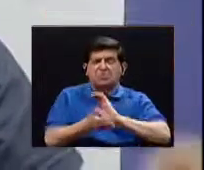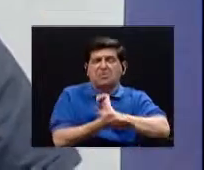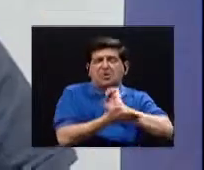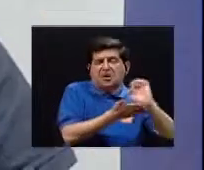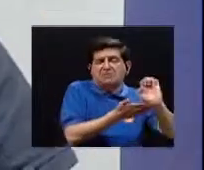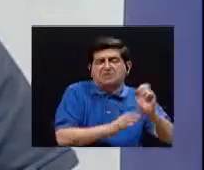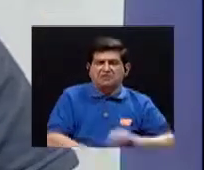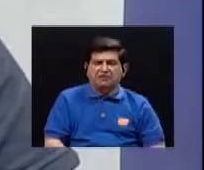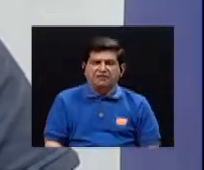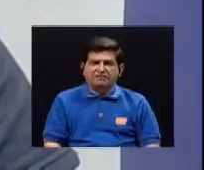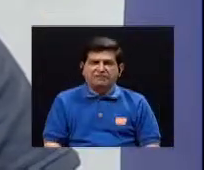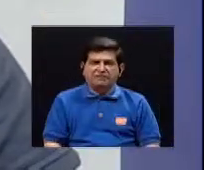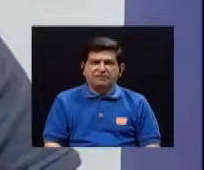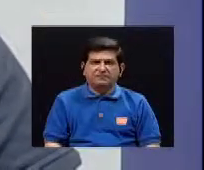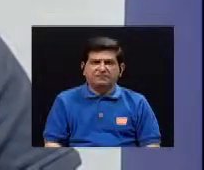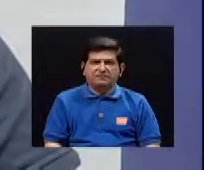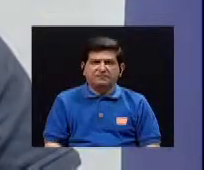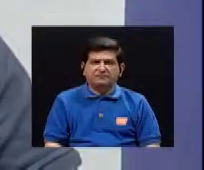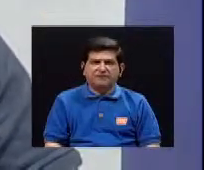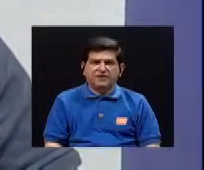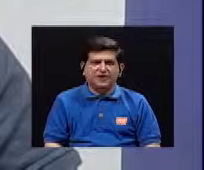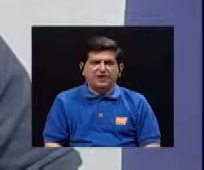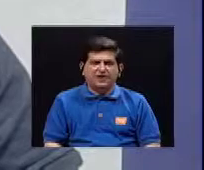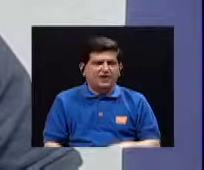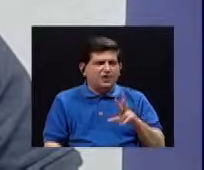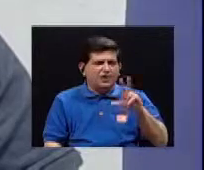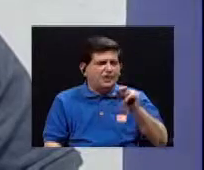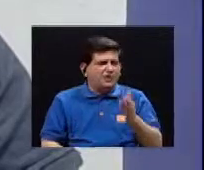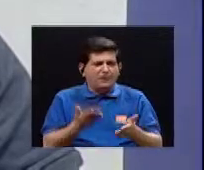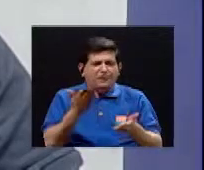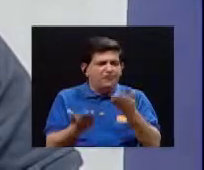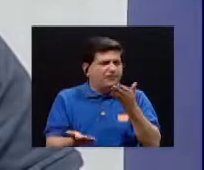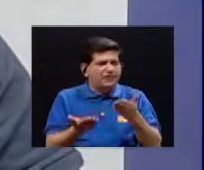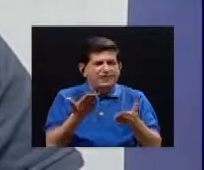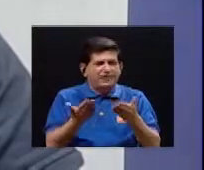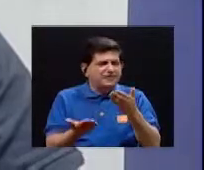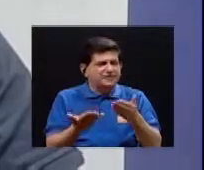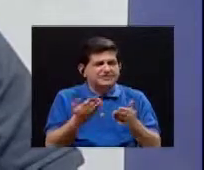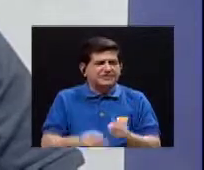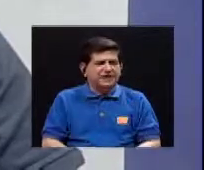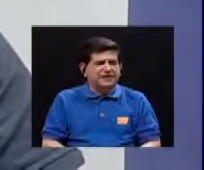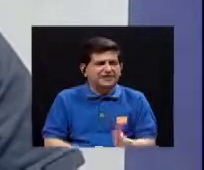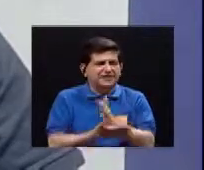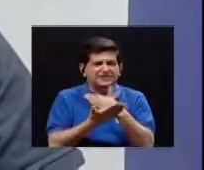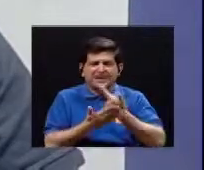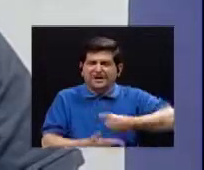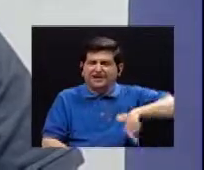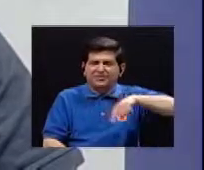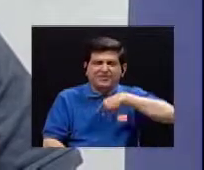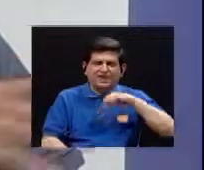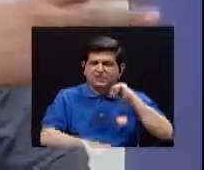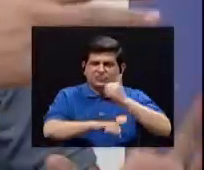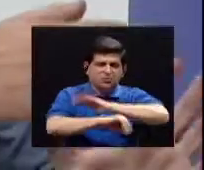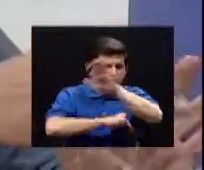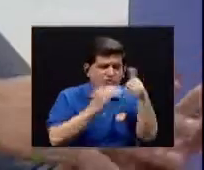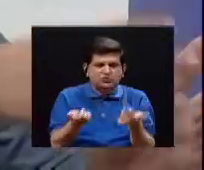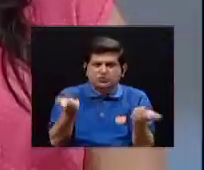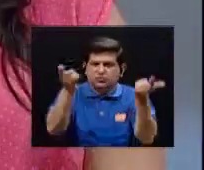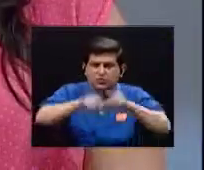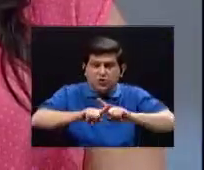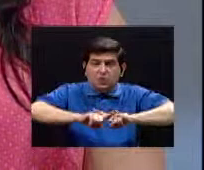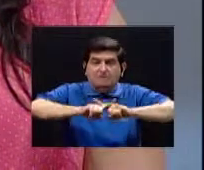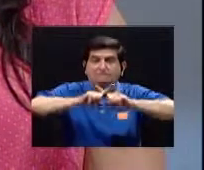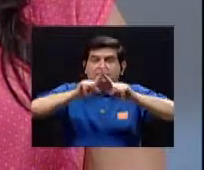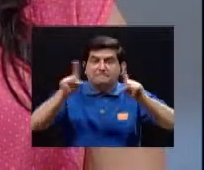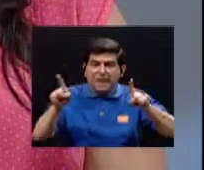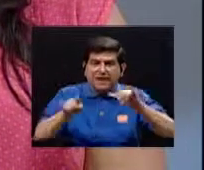la porque me parecía que sea muy no no era no era como algo que nos definía todo lo